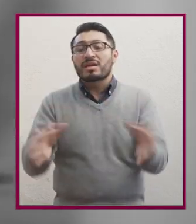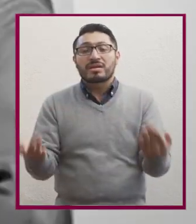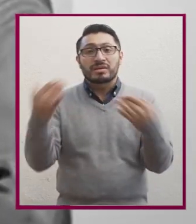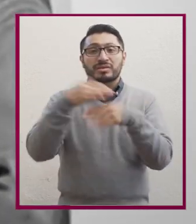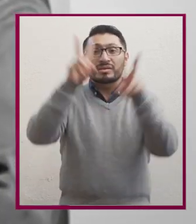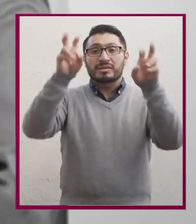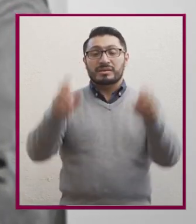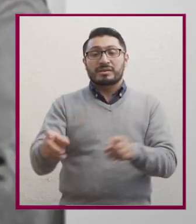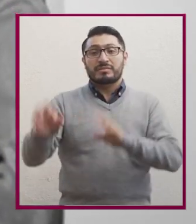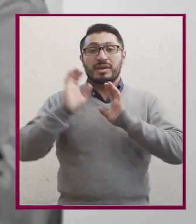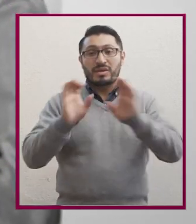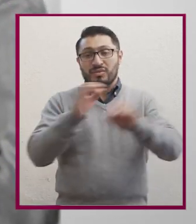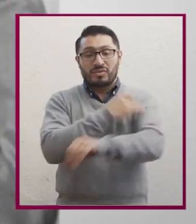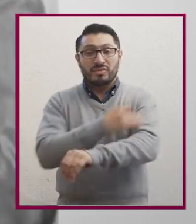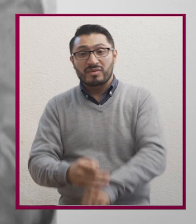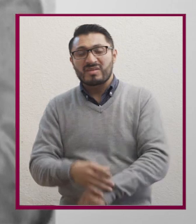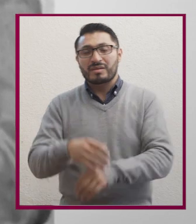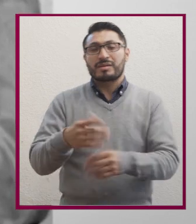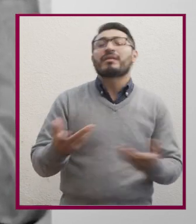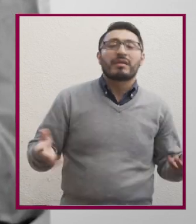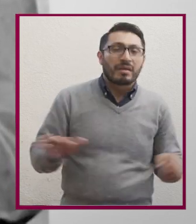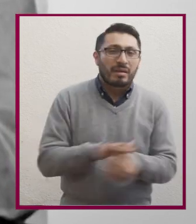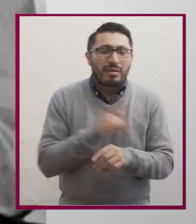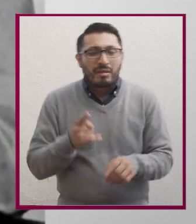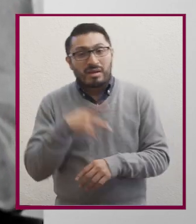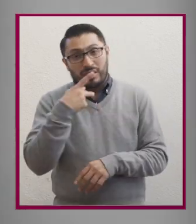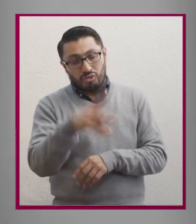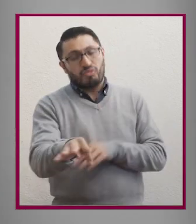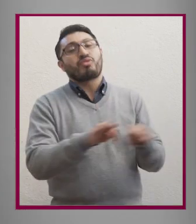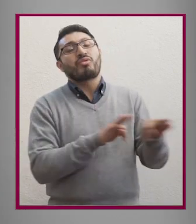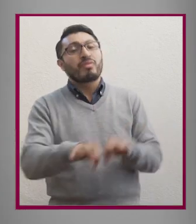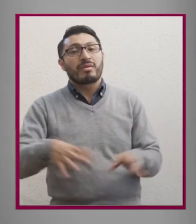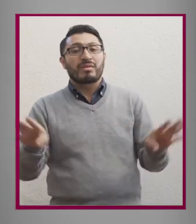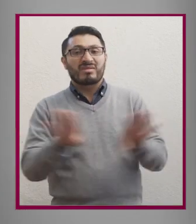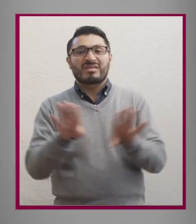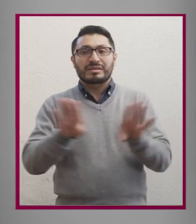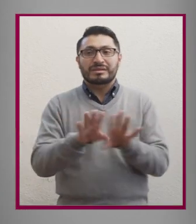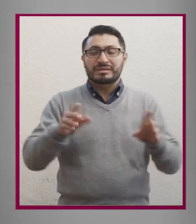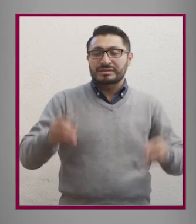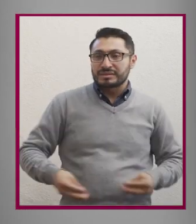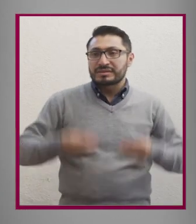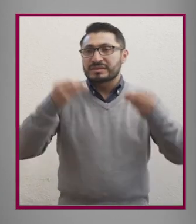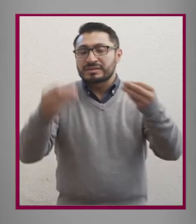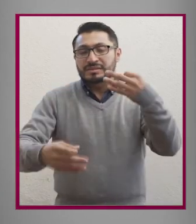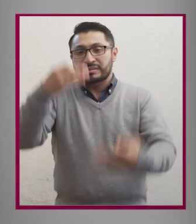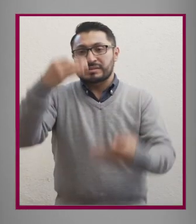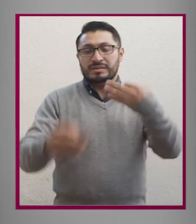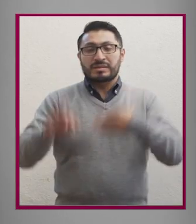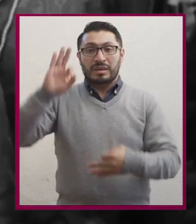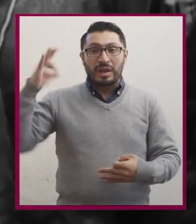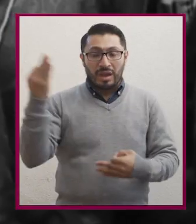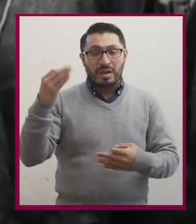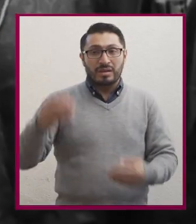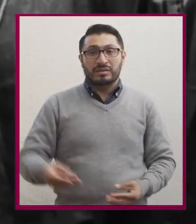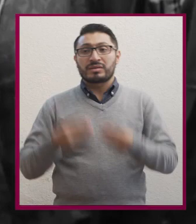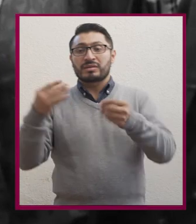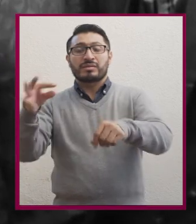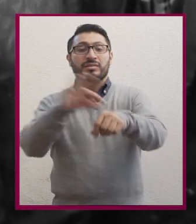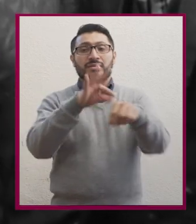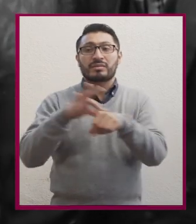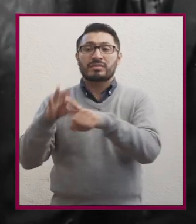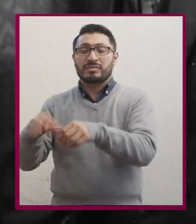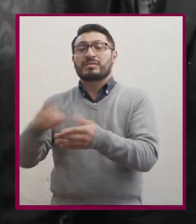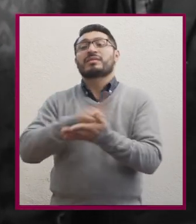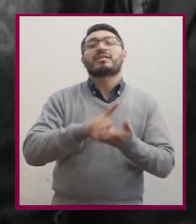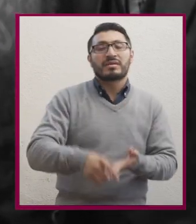el control natal. Los argumentos y el trabajo de Sanger llevaron a los tribunales federales a otorgar a los médicos el derecho